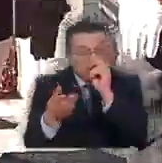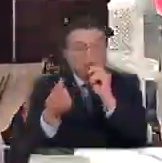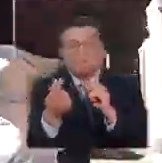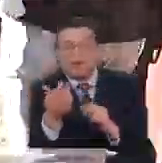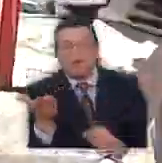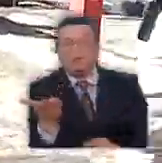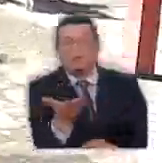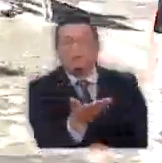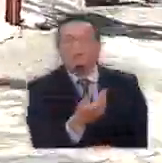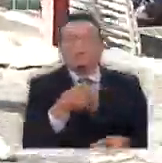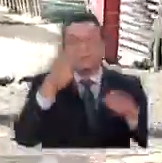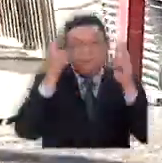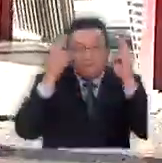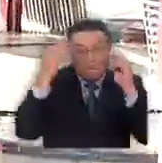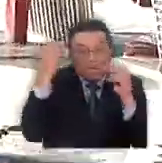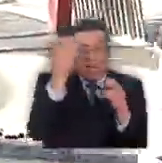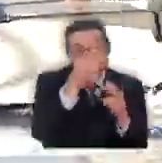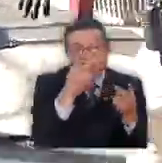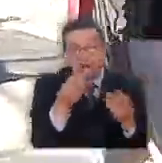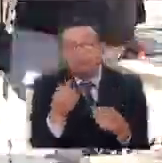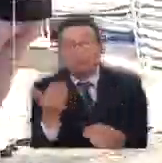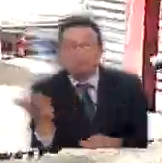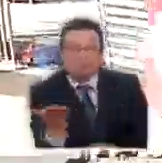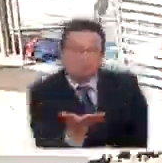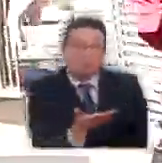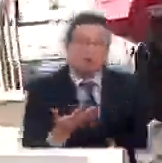para la micro, andaba aquí dando vueltas